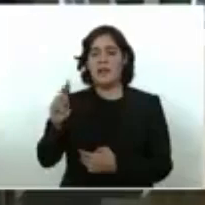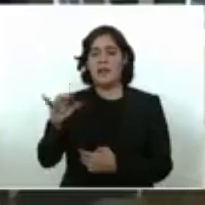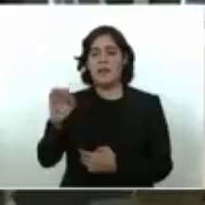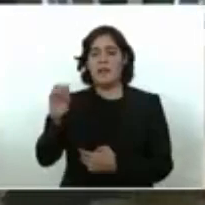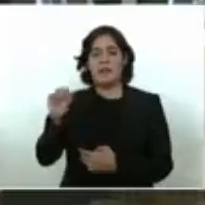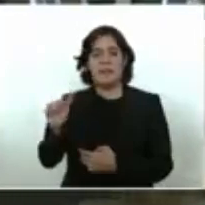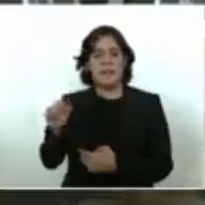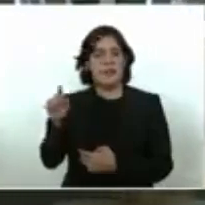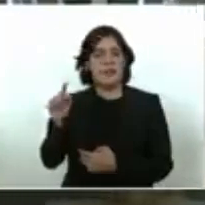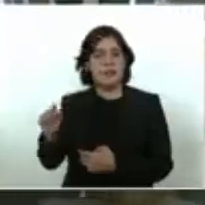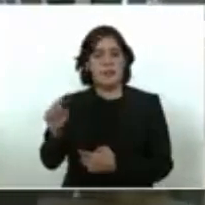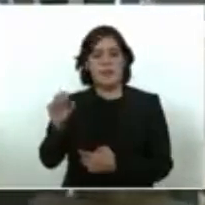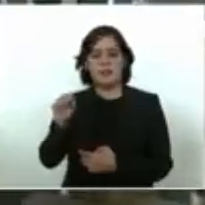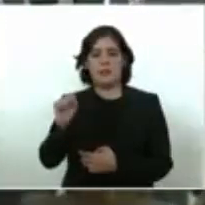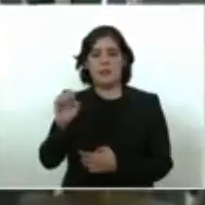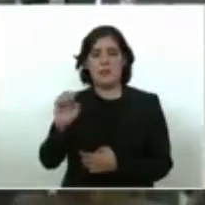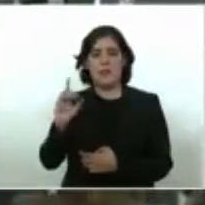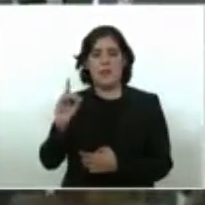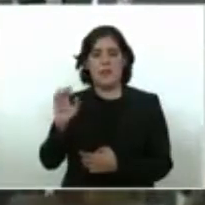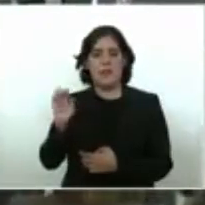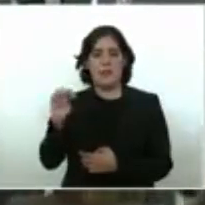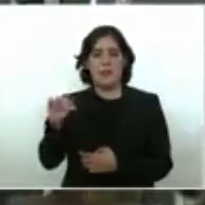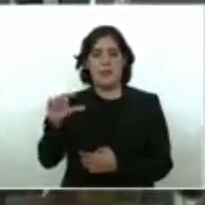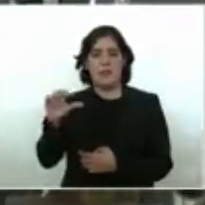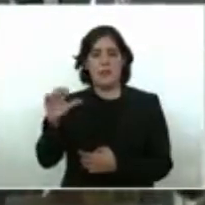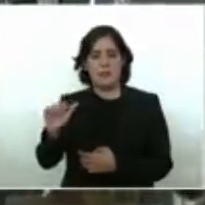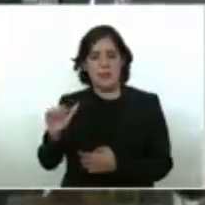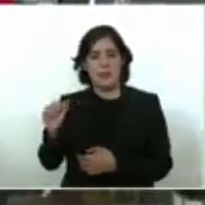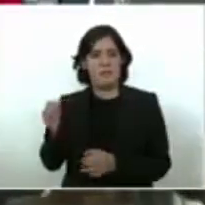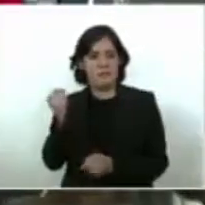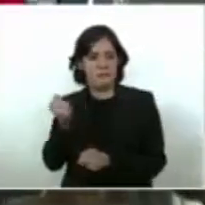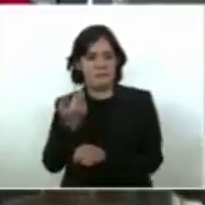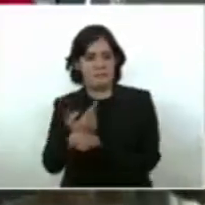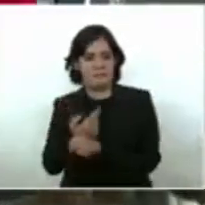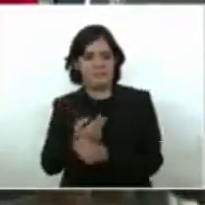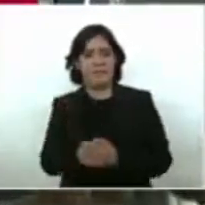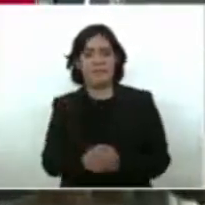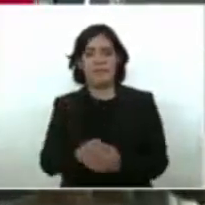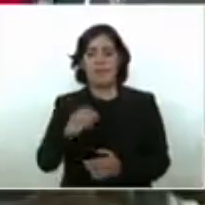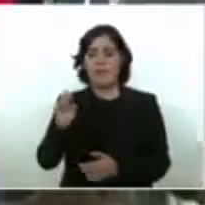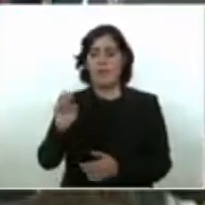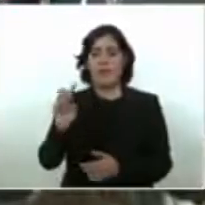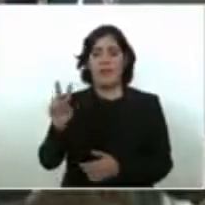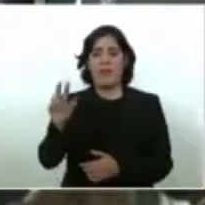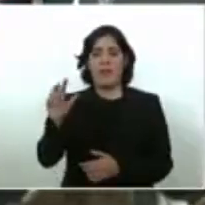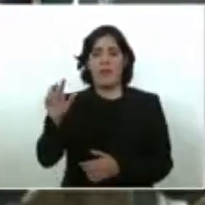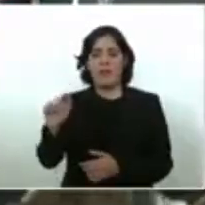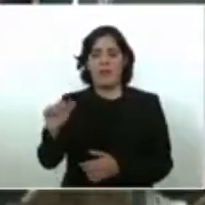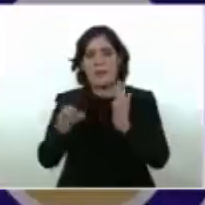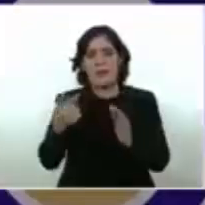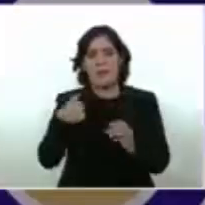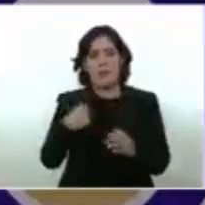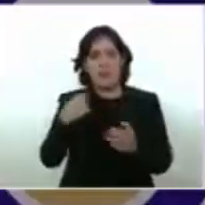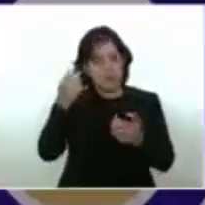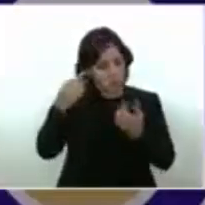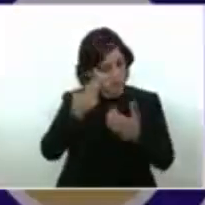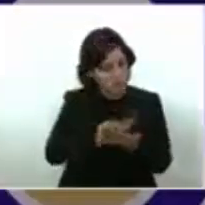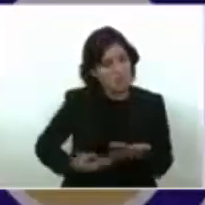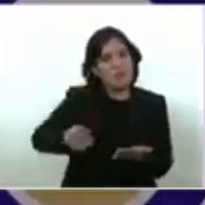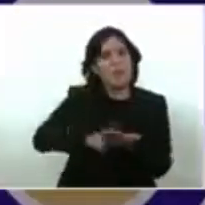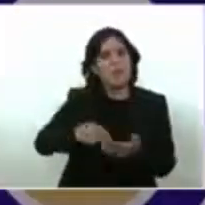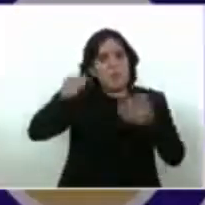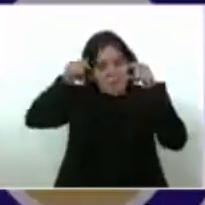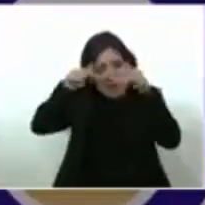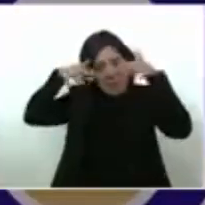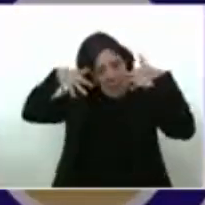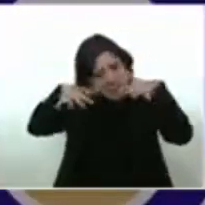así como senadoras diputadas federales gobernadoras y funcionarias públicas de México la jefa del ejecutivo Estatal Consideró que